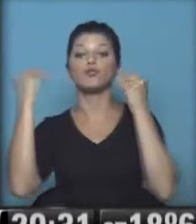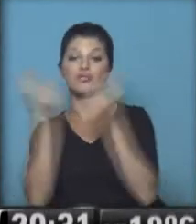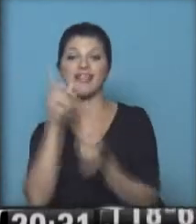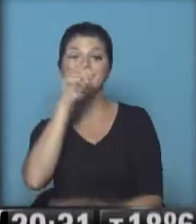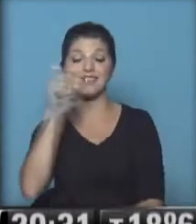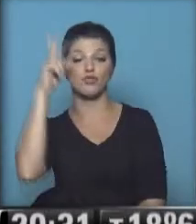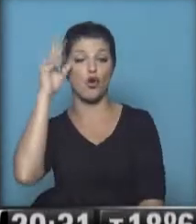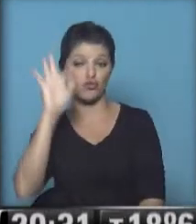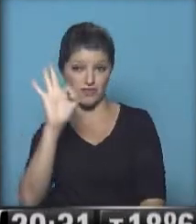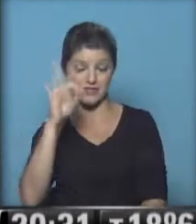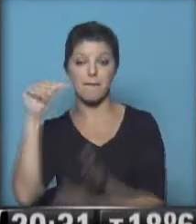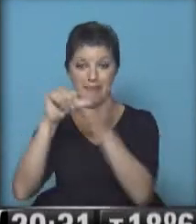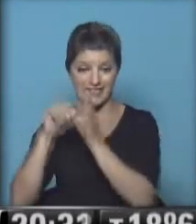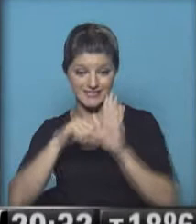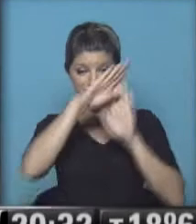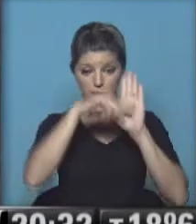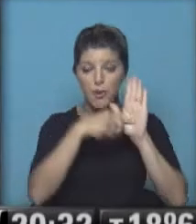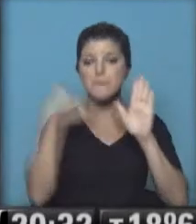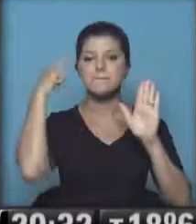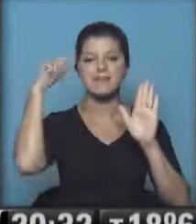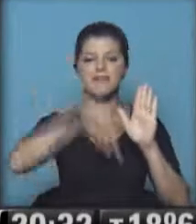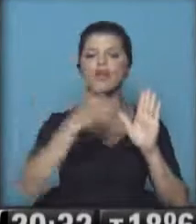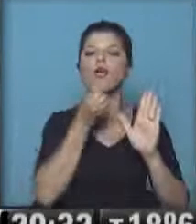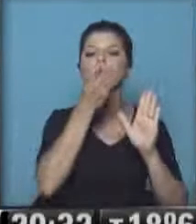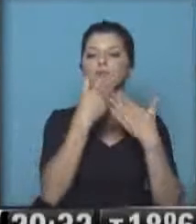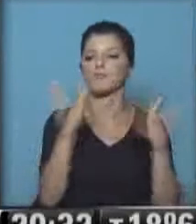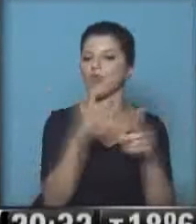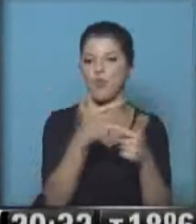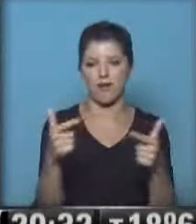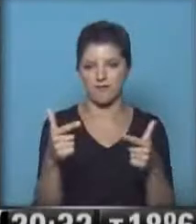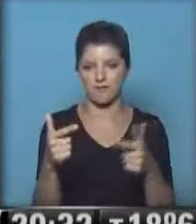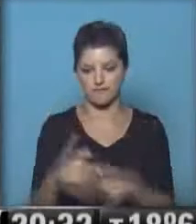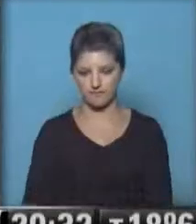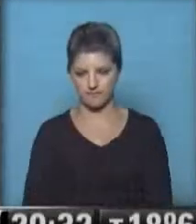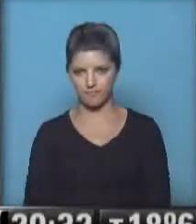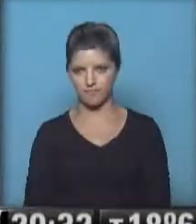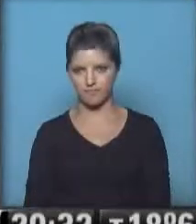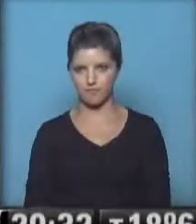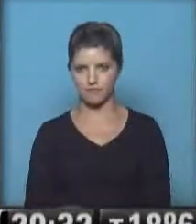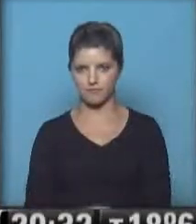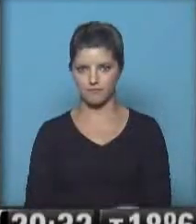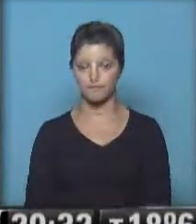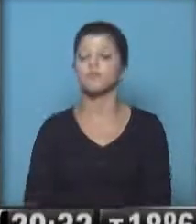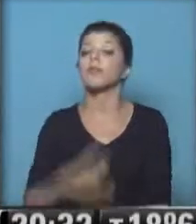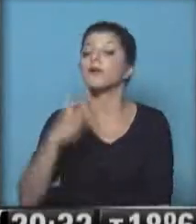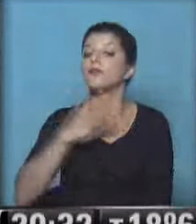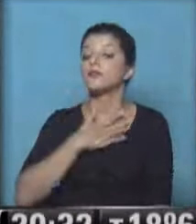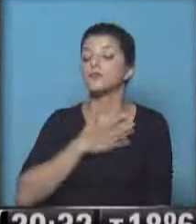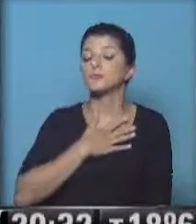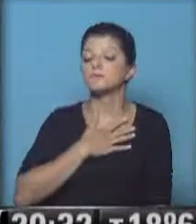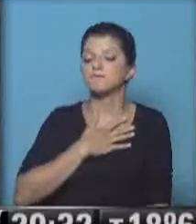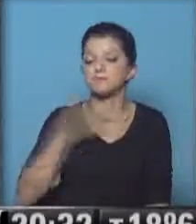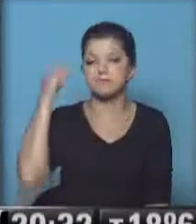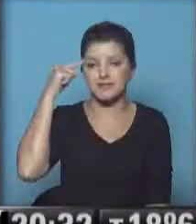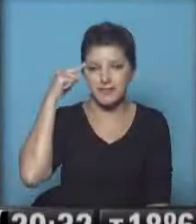en la calificación mundial de la libertad de prensa. Cuando menos tenemos la certidumbre de que